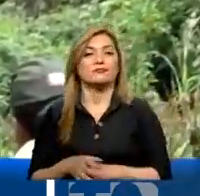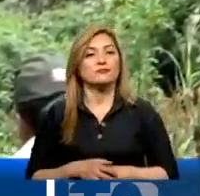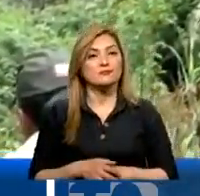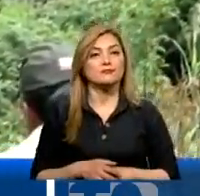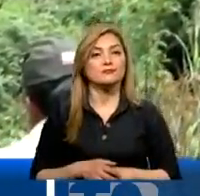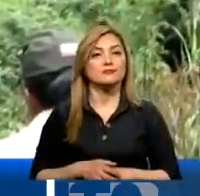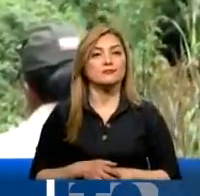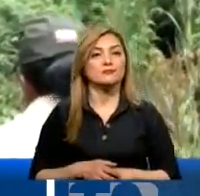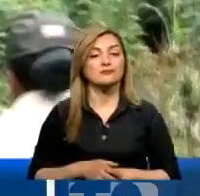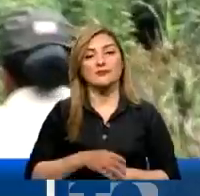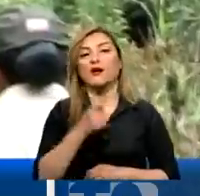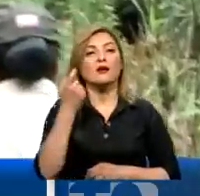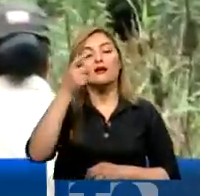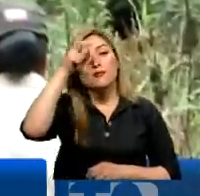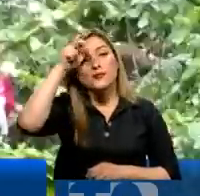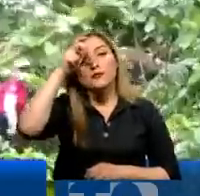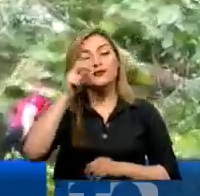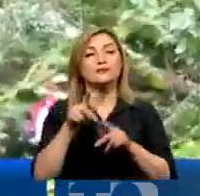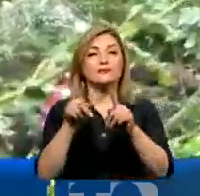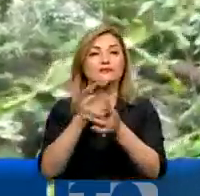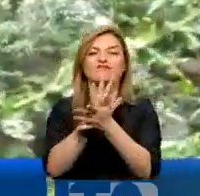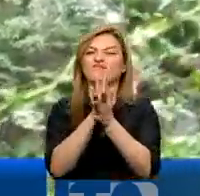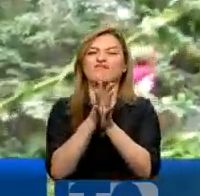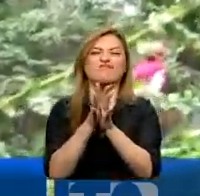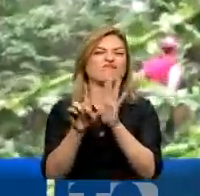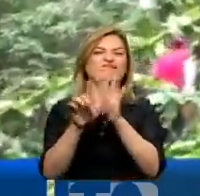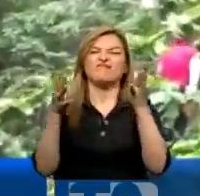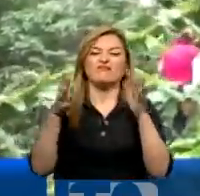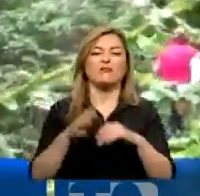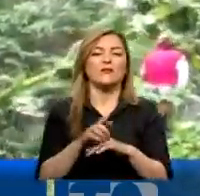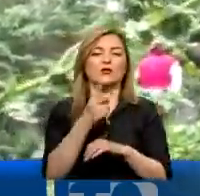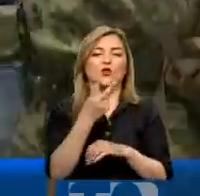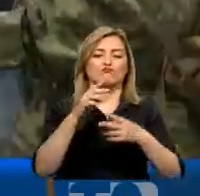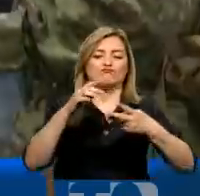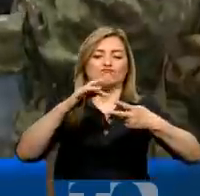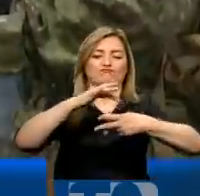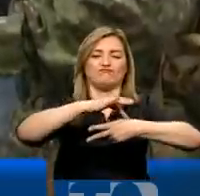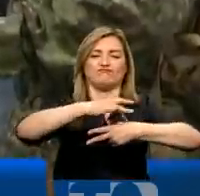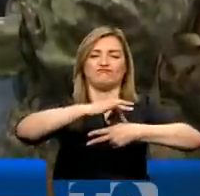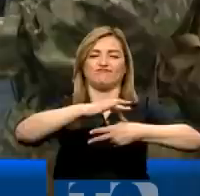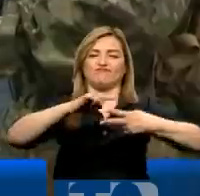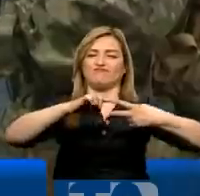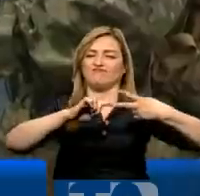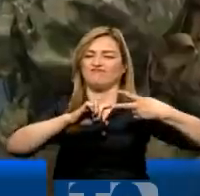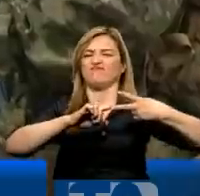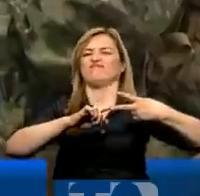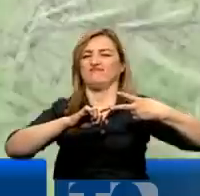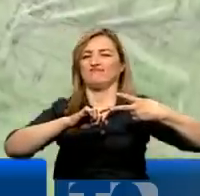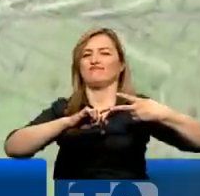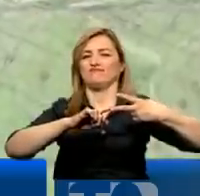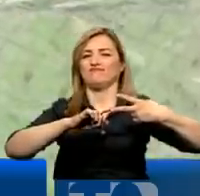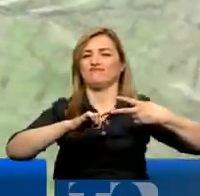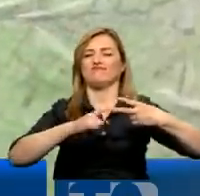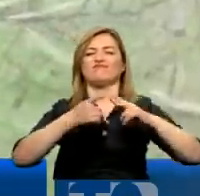además sostiene que la minería ilegal es una de las dos amenazas externas que tiene que enfrentar el Estado ecuatoriano y que tienen